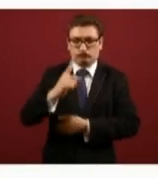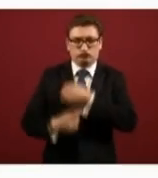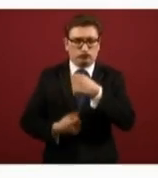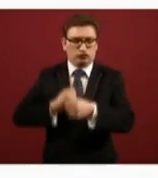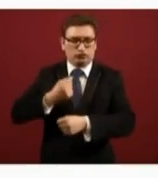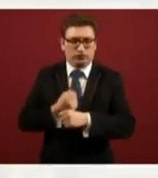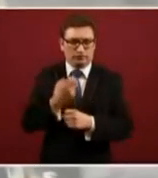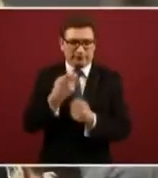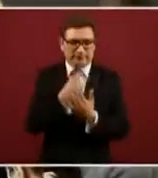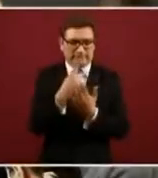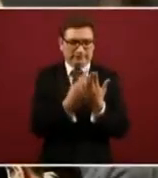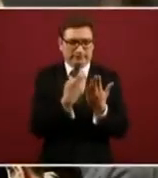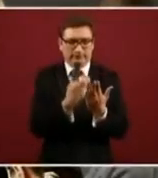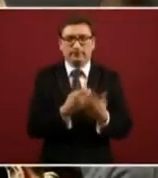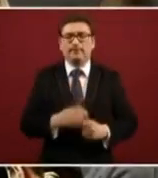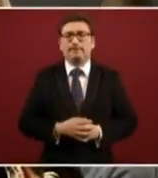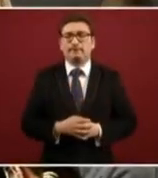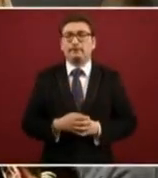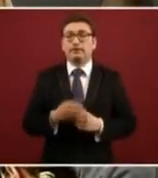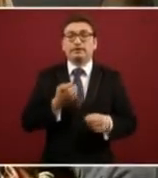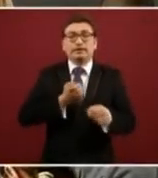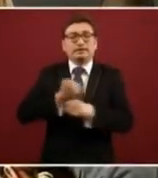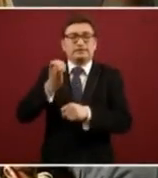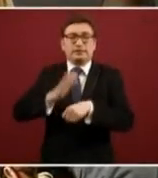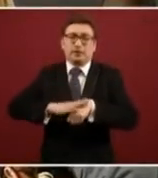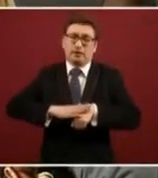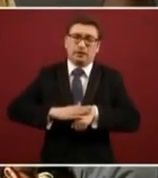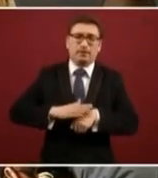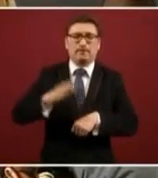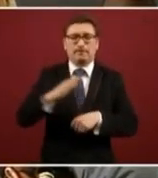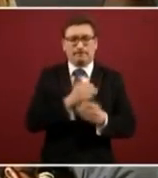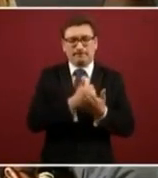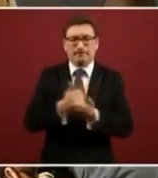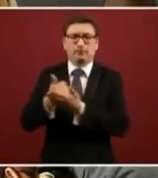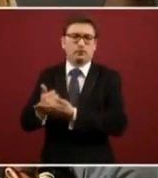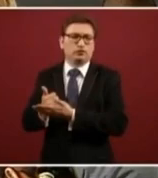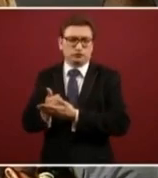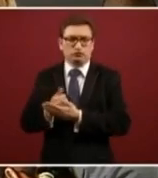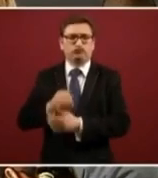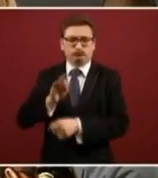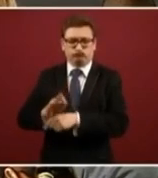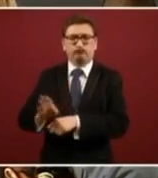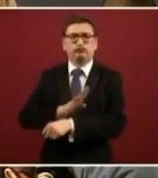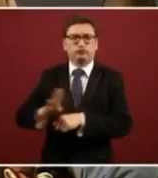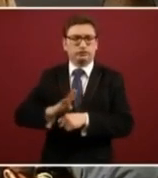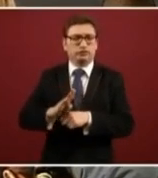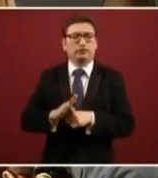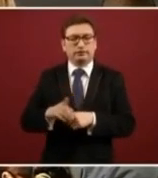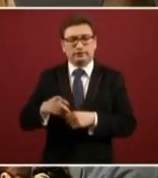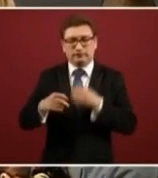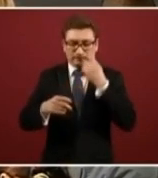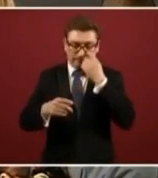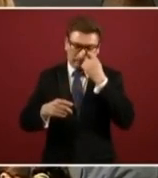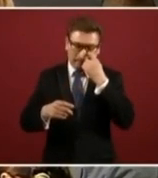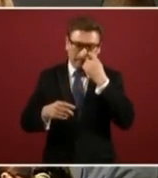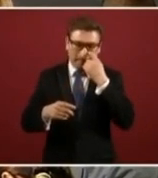este programa. Los estados que mayor se han beneficiado de este programa, los productores con mayor